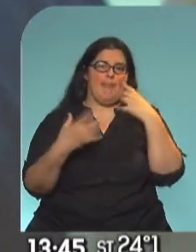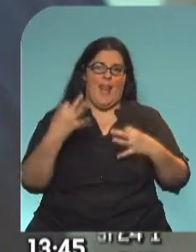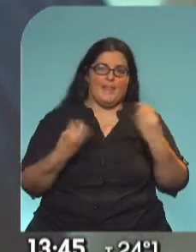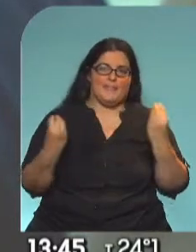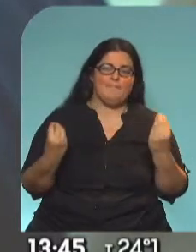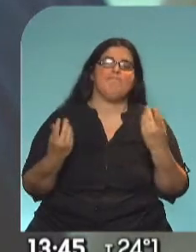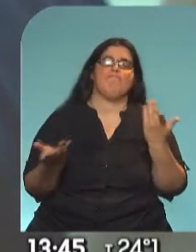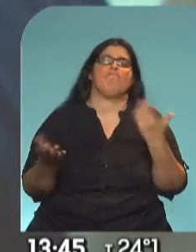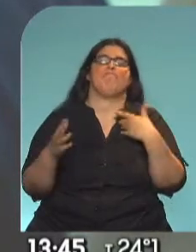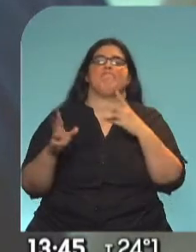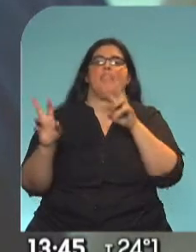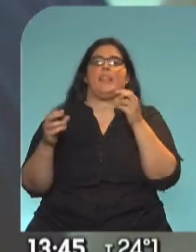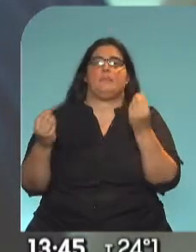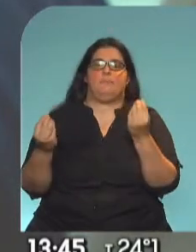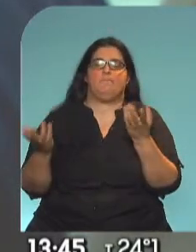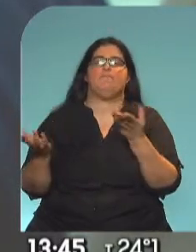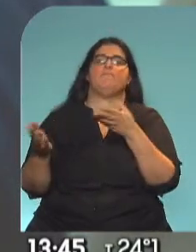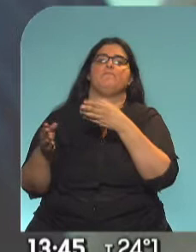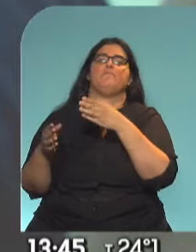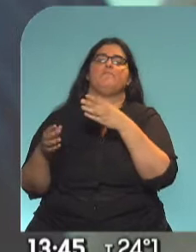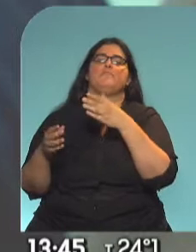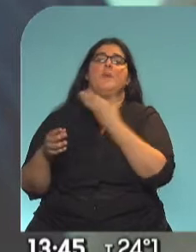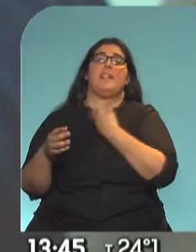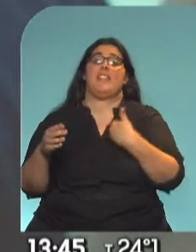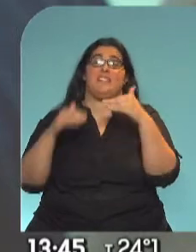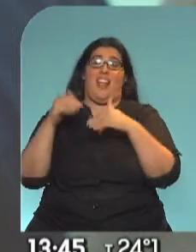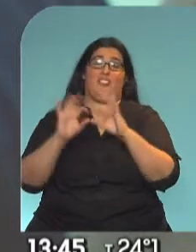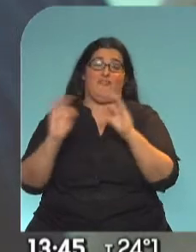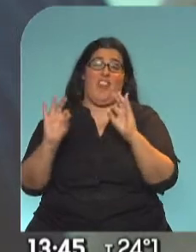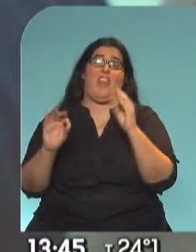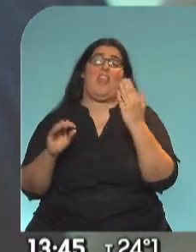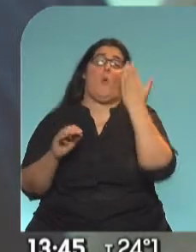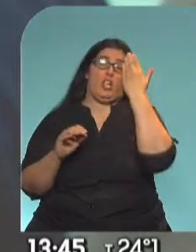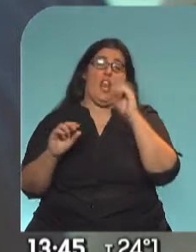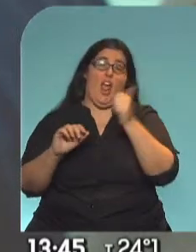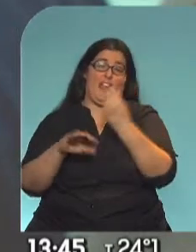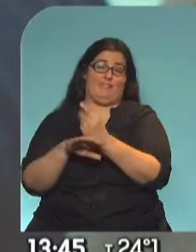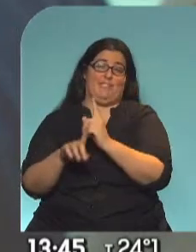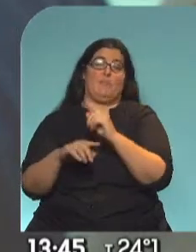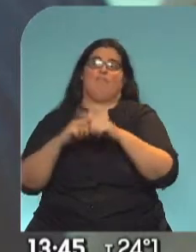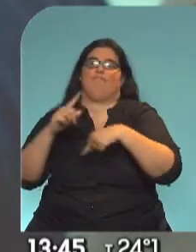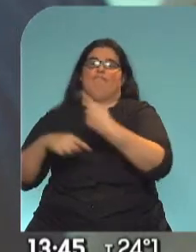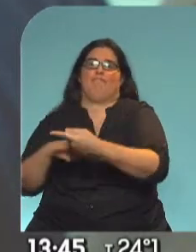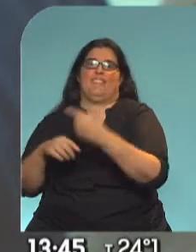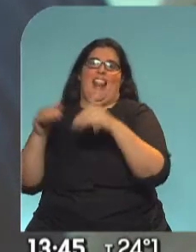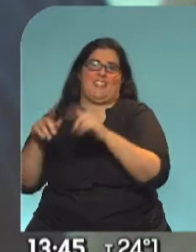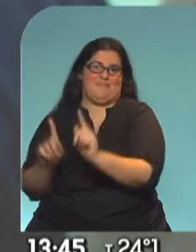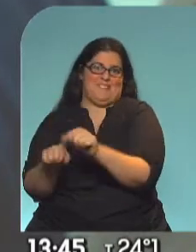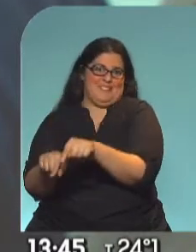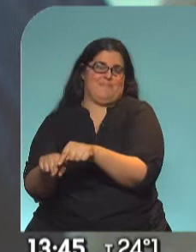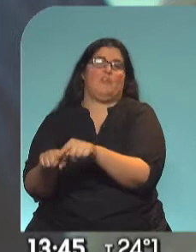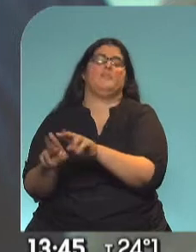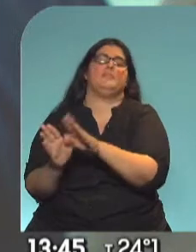por un lado teníamos que era la primera elección después de las presidenciales donde ganó Jair Bolsonaro y por otro lado eran unas elecciones